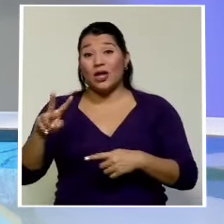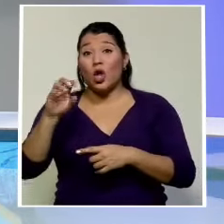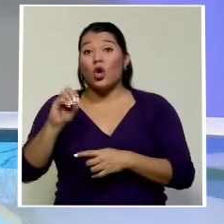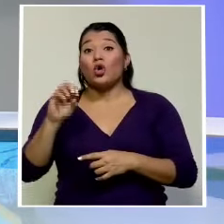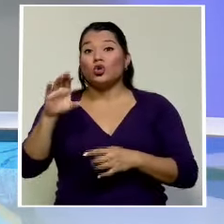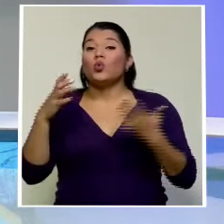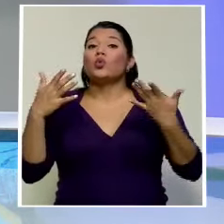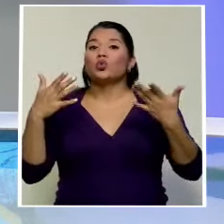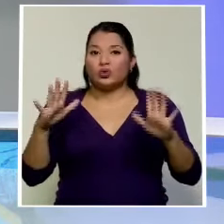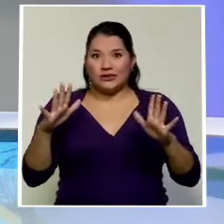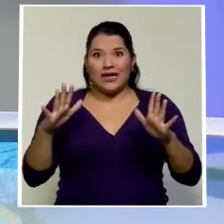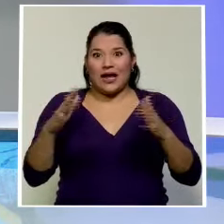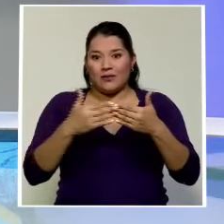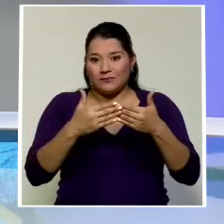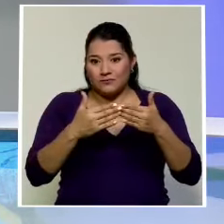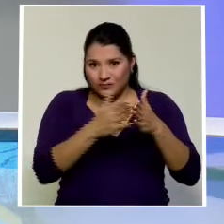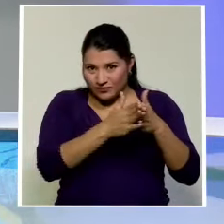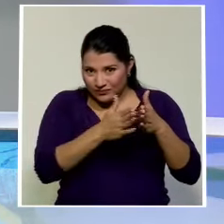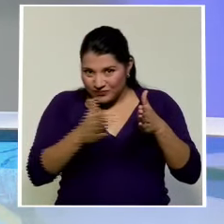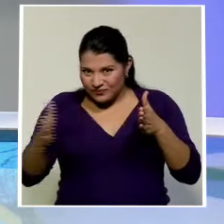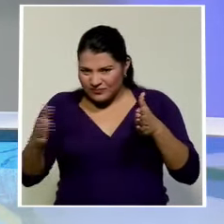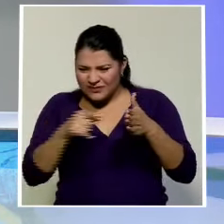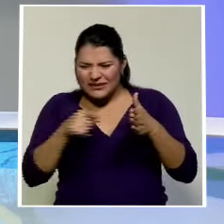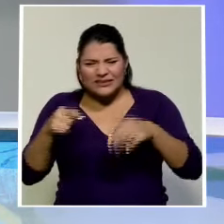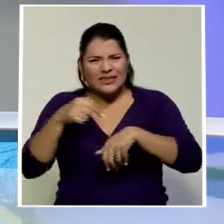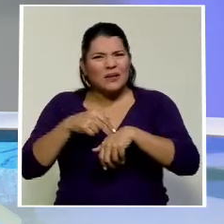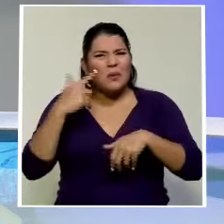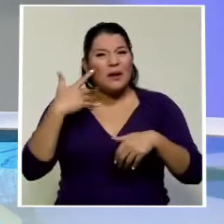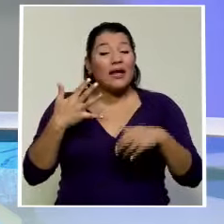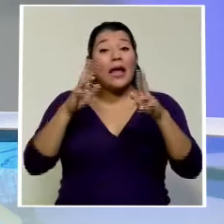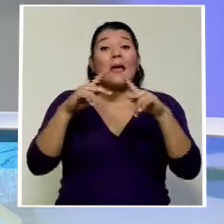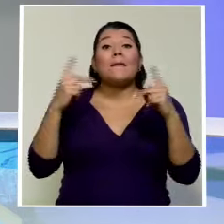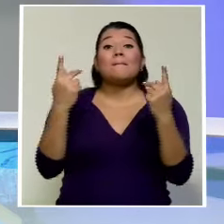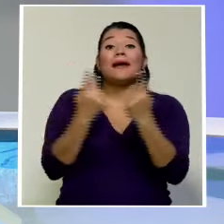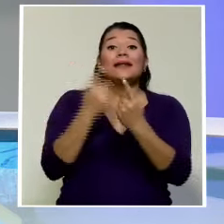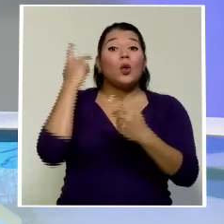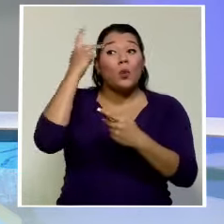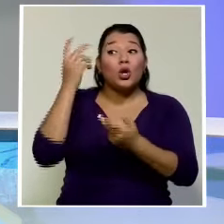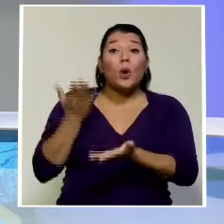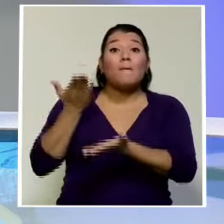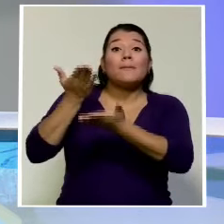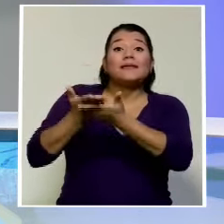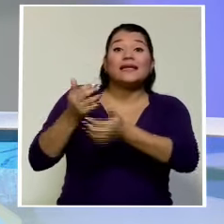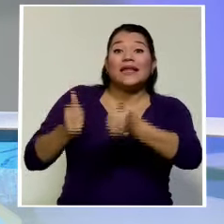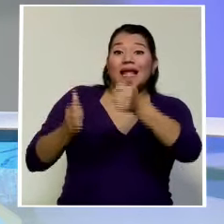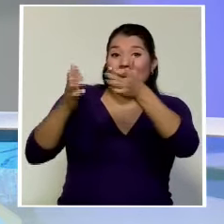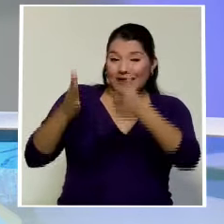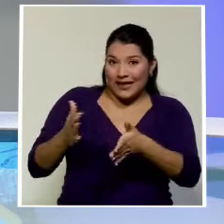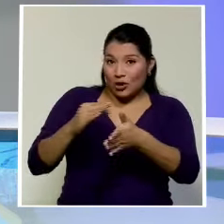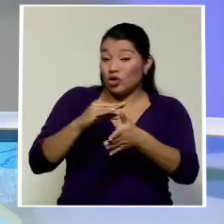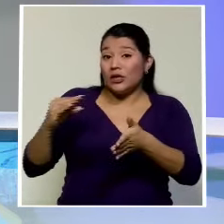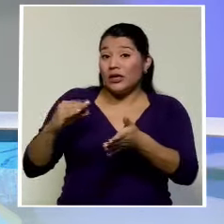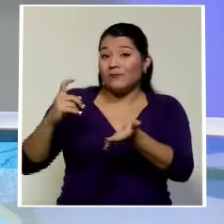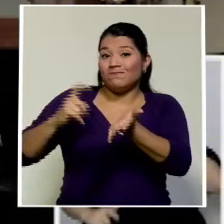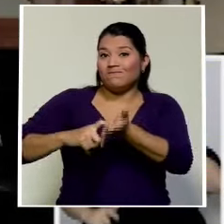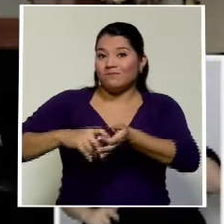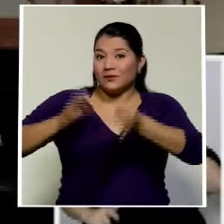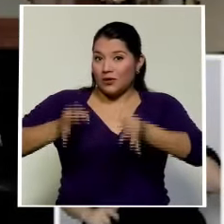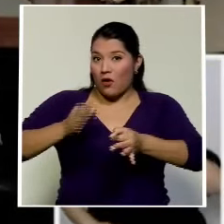queda abierto un periodo para que los partidos políticos presenten las candidaturas y se inscriban oficialmente.